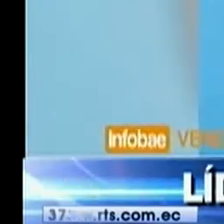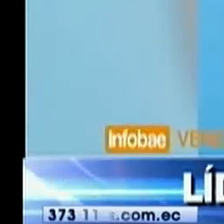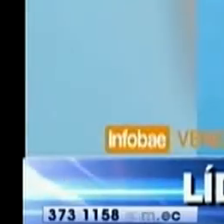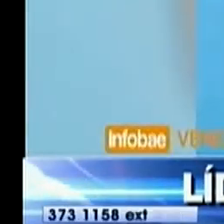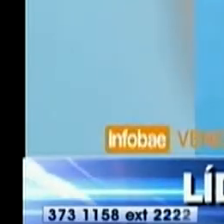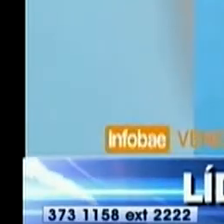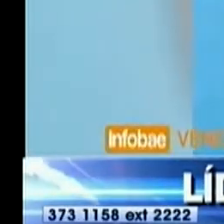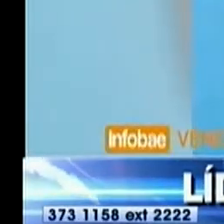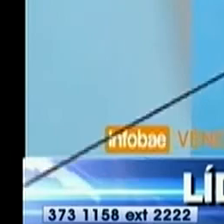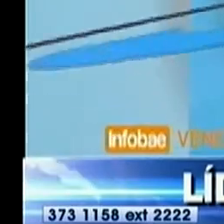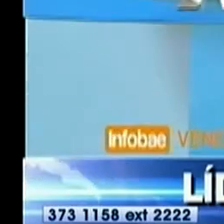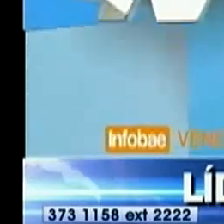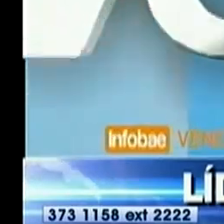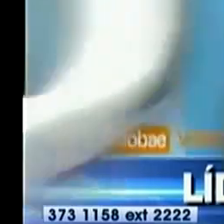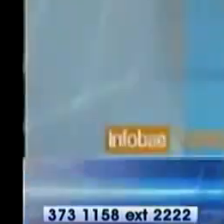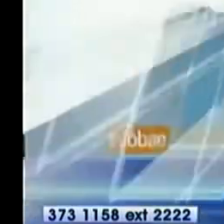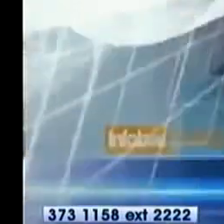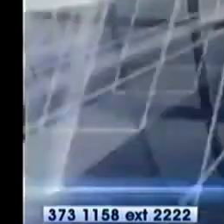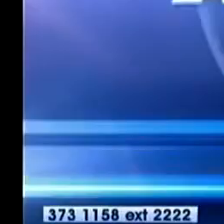Estelar.